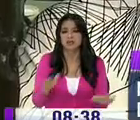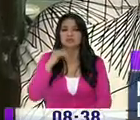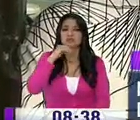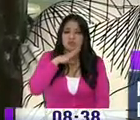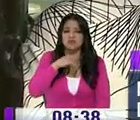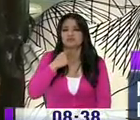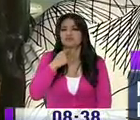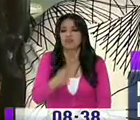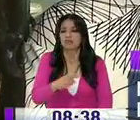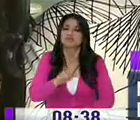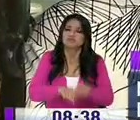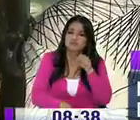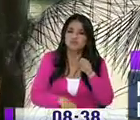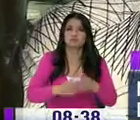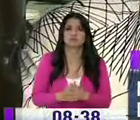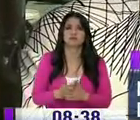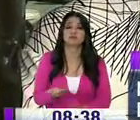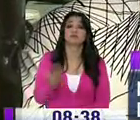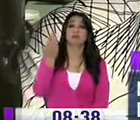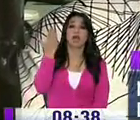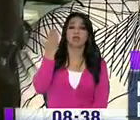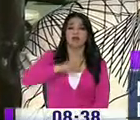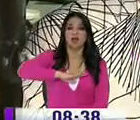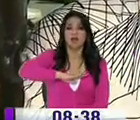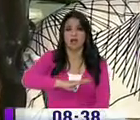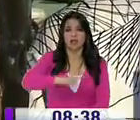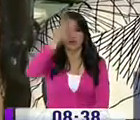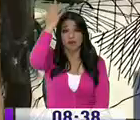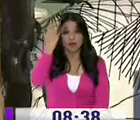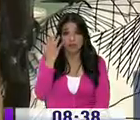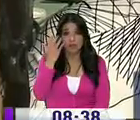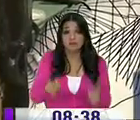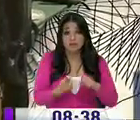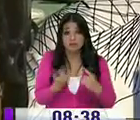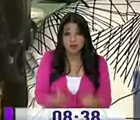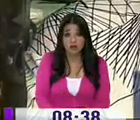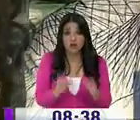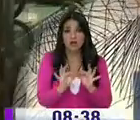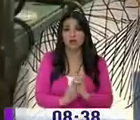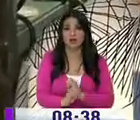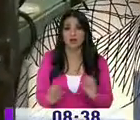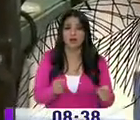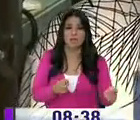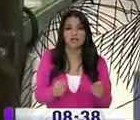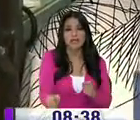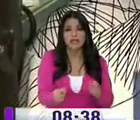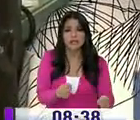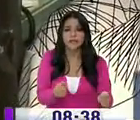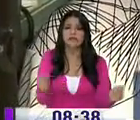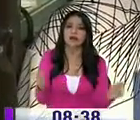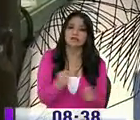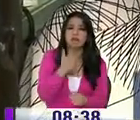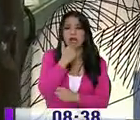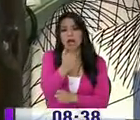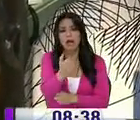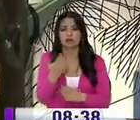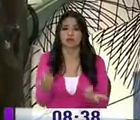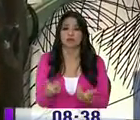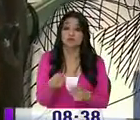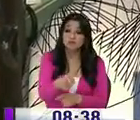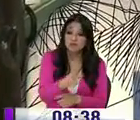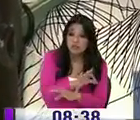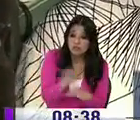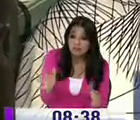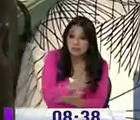el tiempo de los traficantes todo el tiempo de ellos ya no hubo estas maquinitas a veces los señores que limpian no siquiera